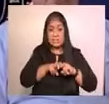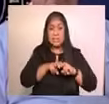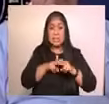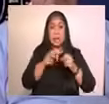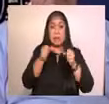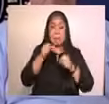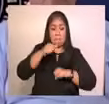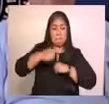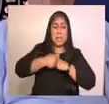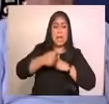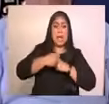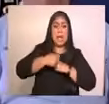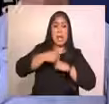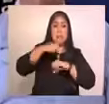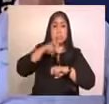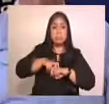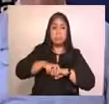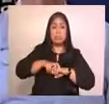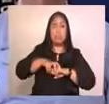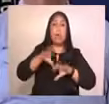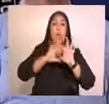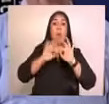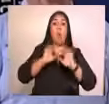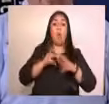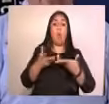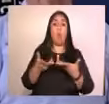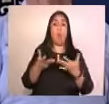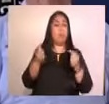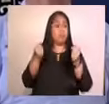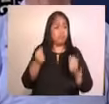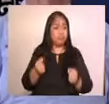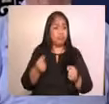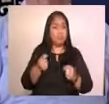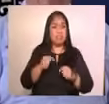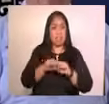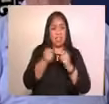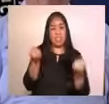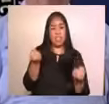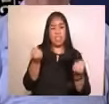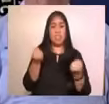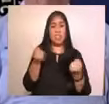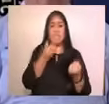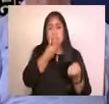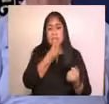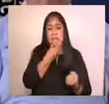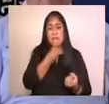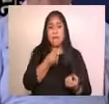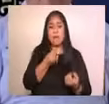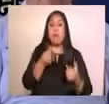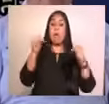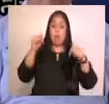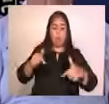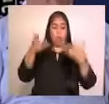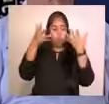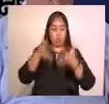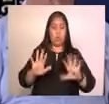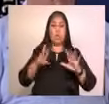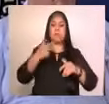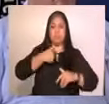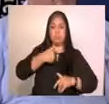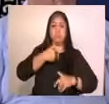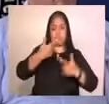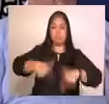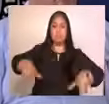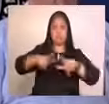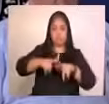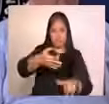piedra o en pedazos de muebles que estaban derruidos. Hoy les hemos asegurado espacios